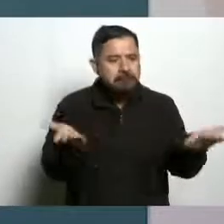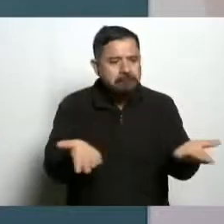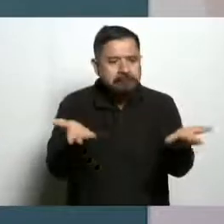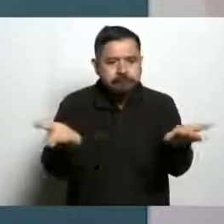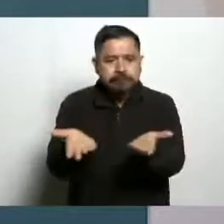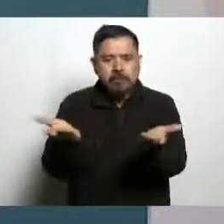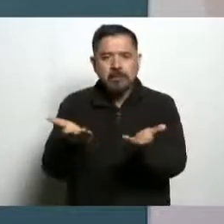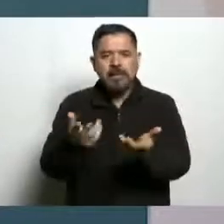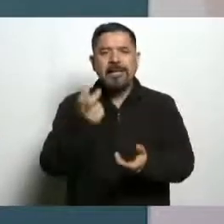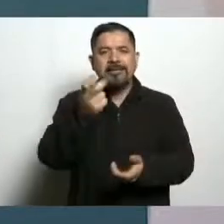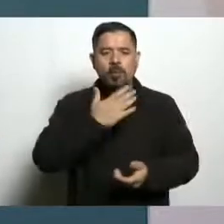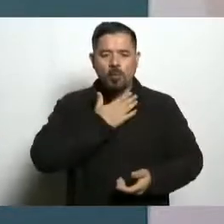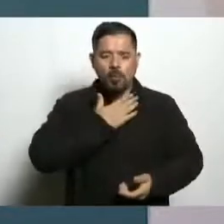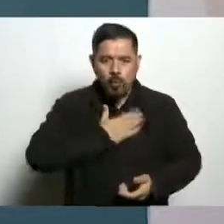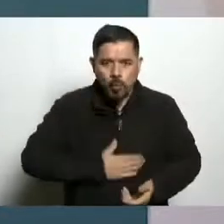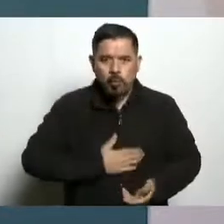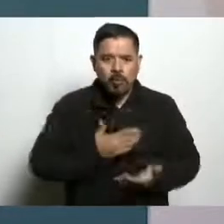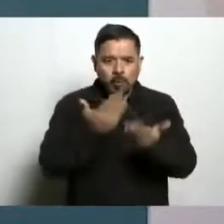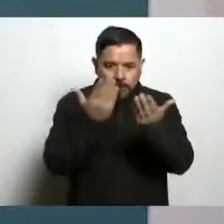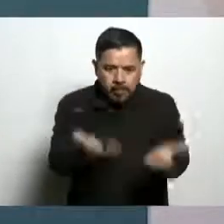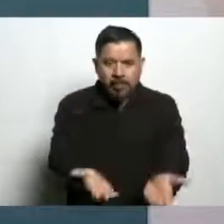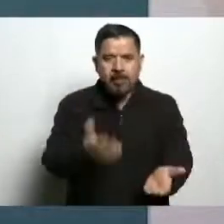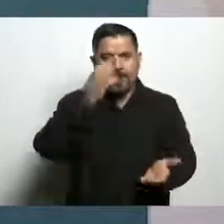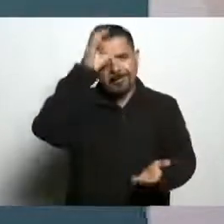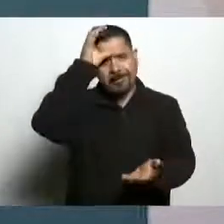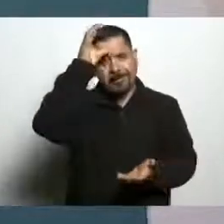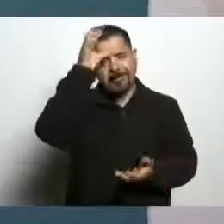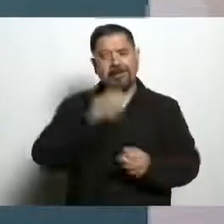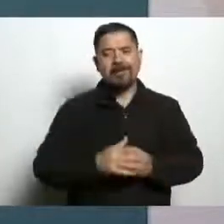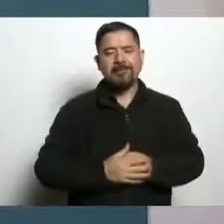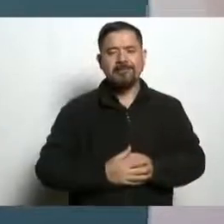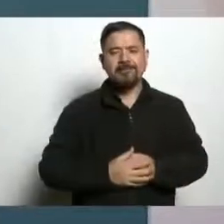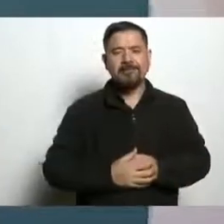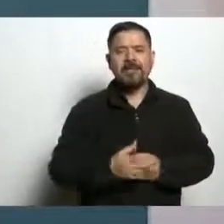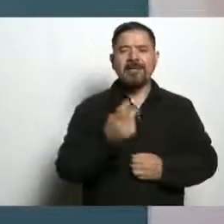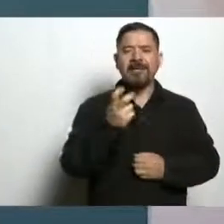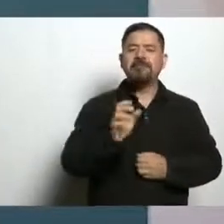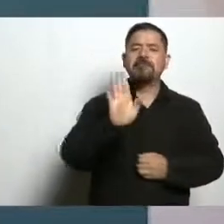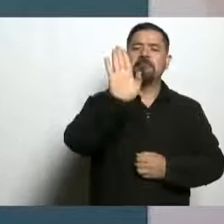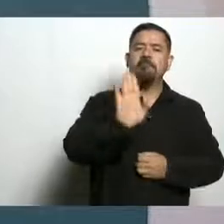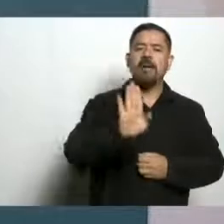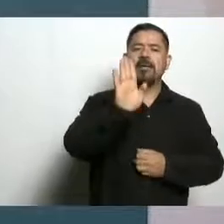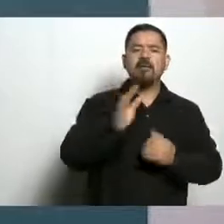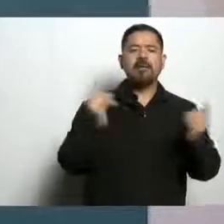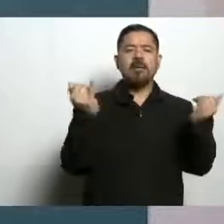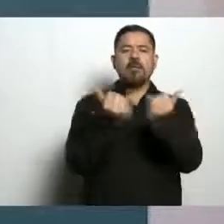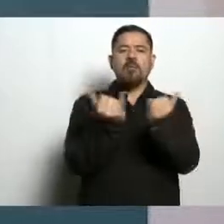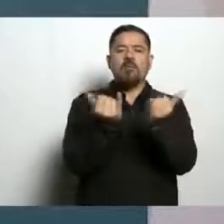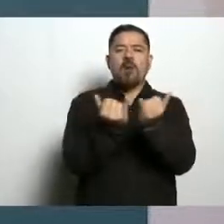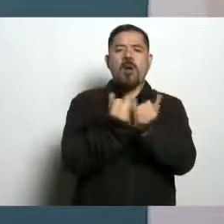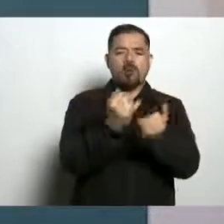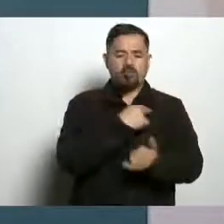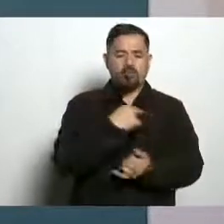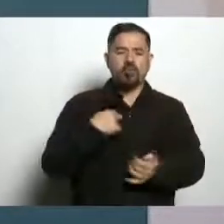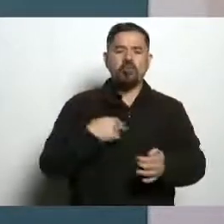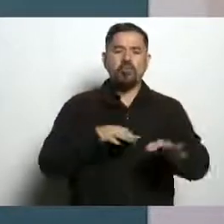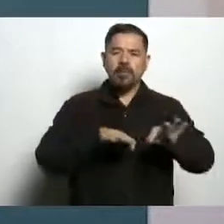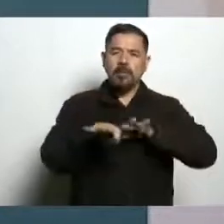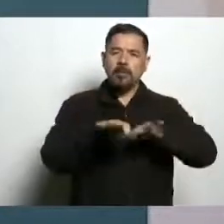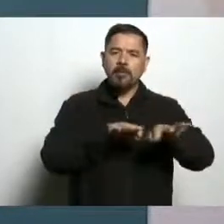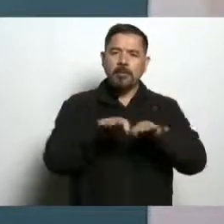para Cananea. Es algo parecido a lo que estamos